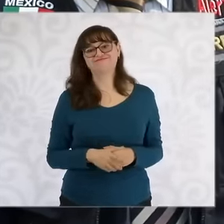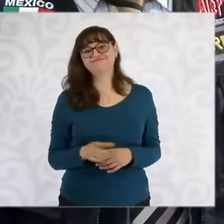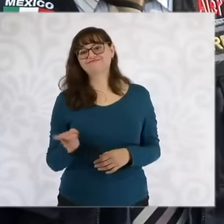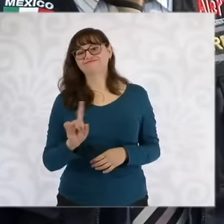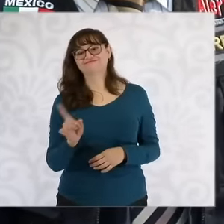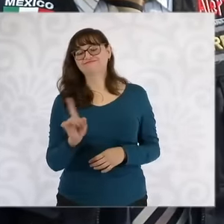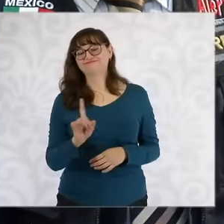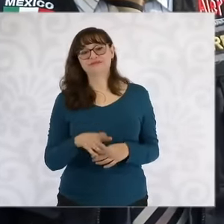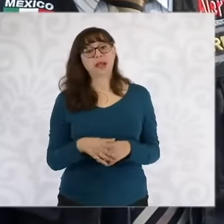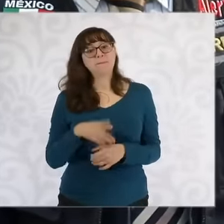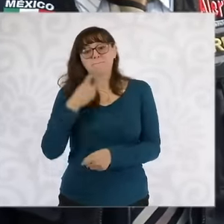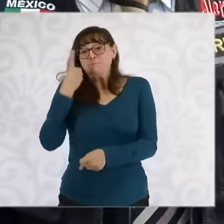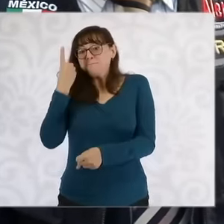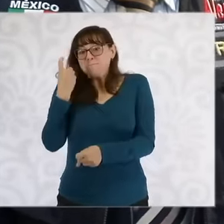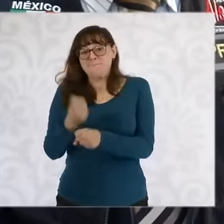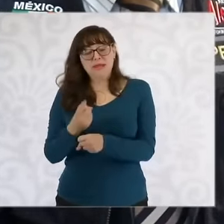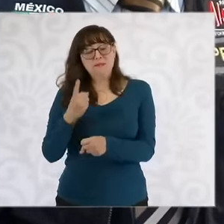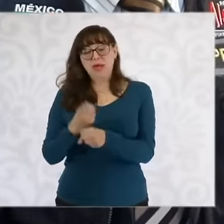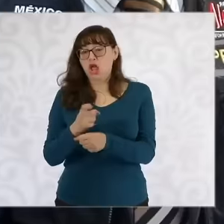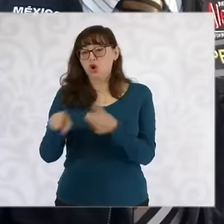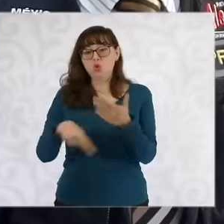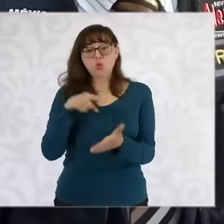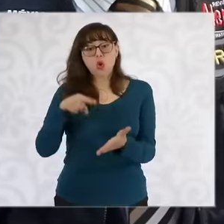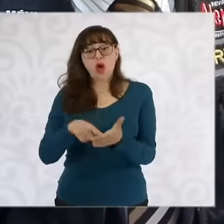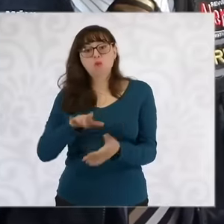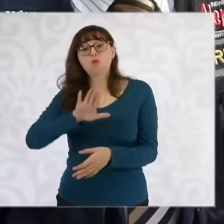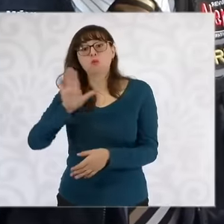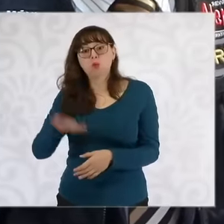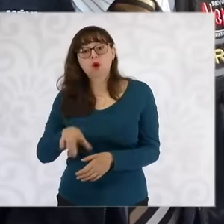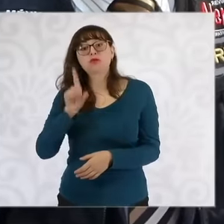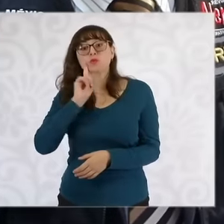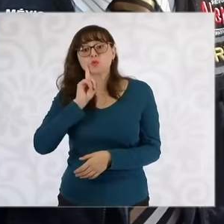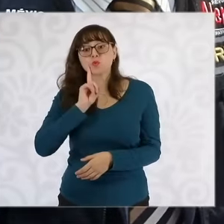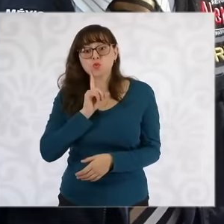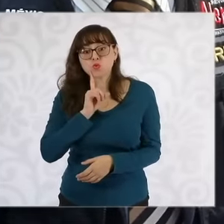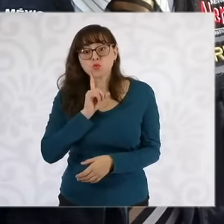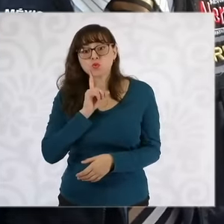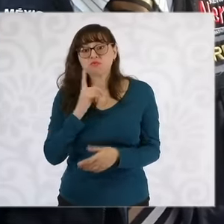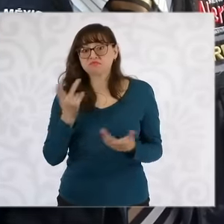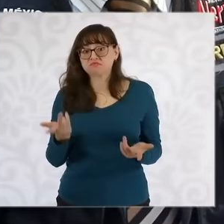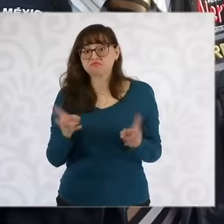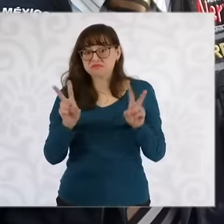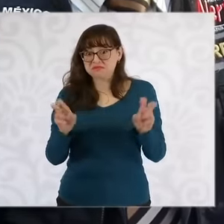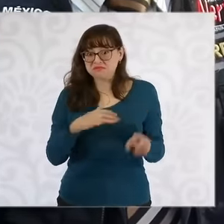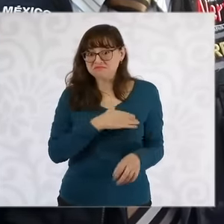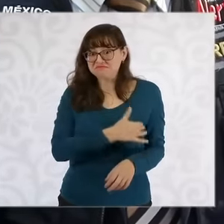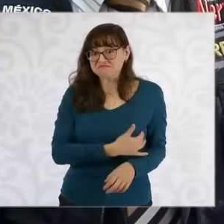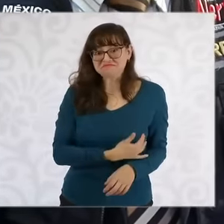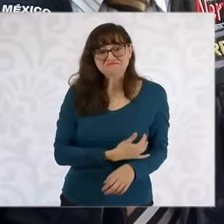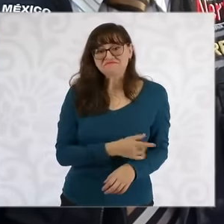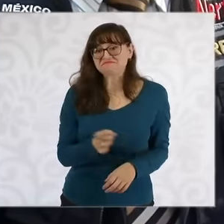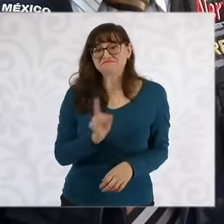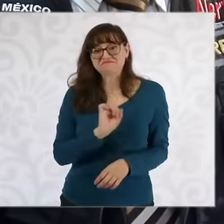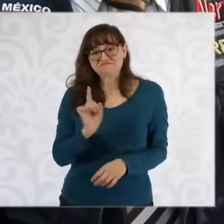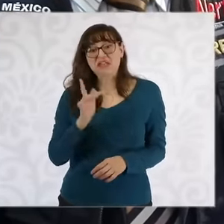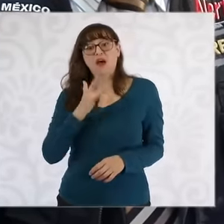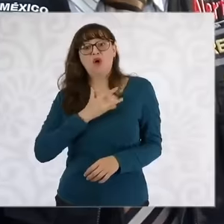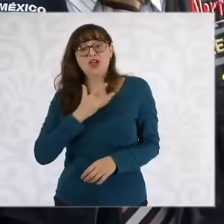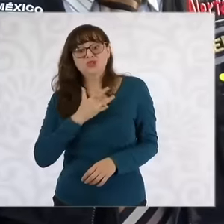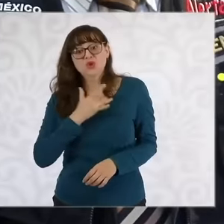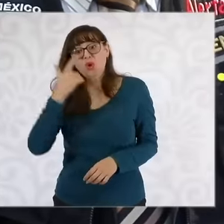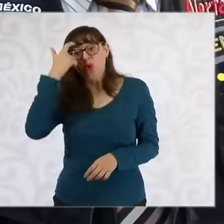no es así. La primer causa de muerte en mujeres, que no tiene nada que ver con una neoplasia, es justamente en las enfermedades